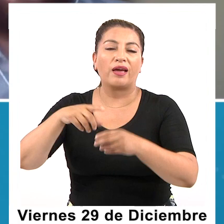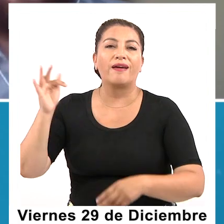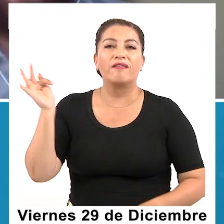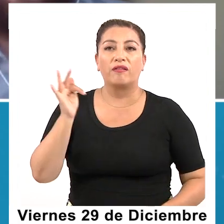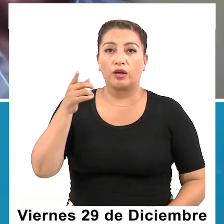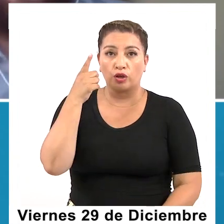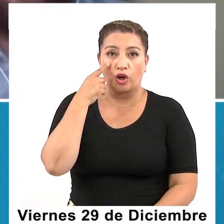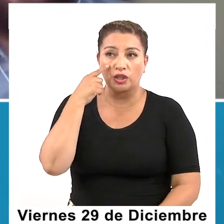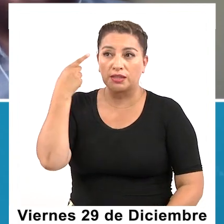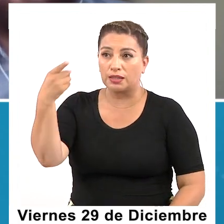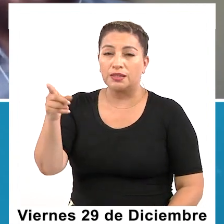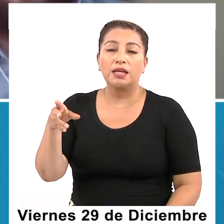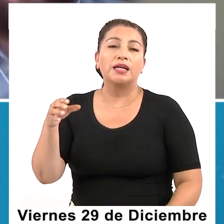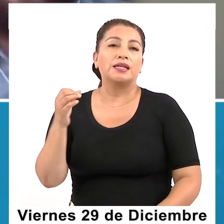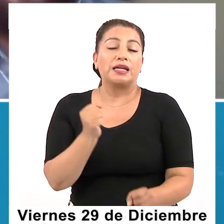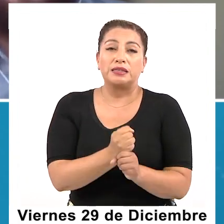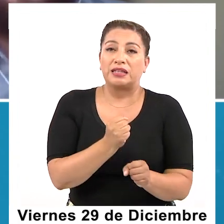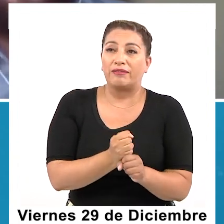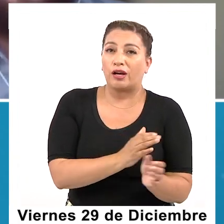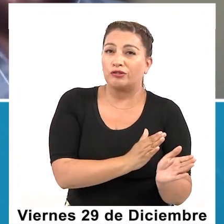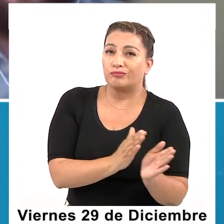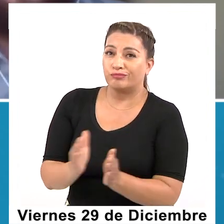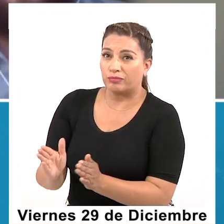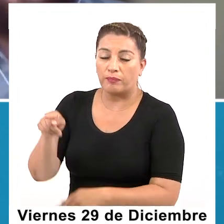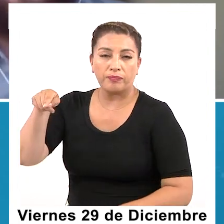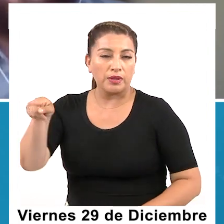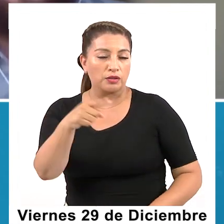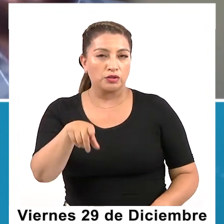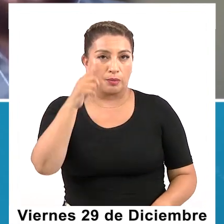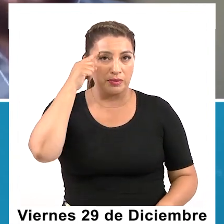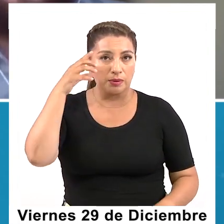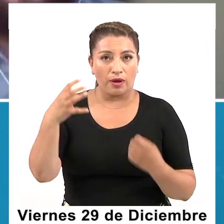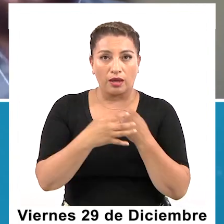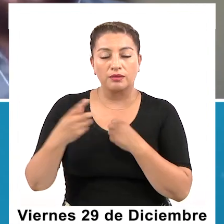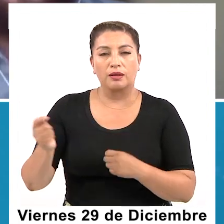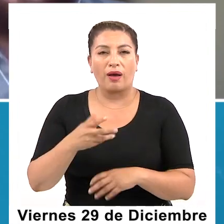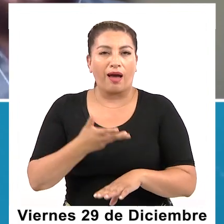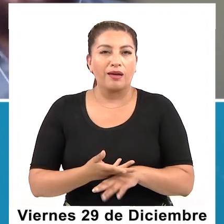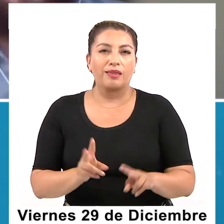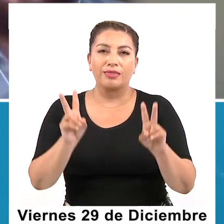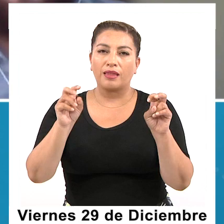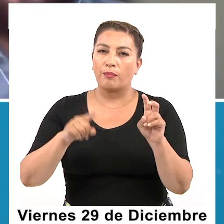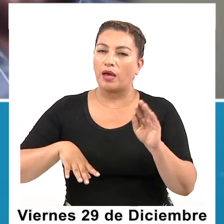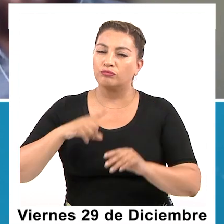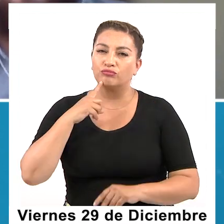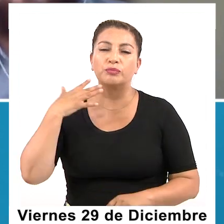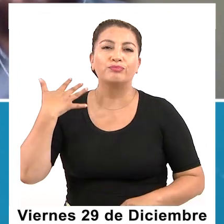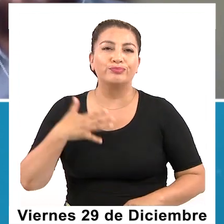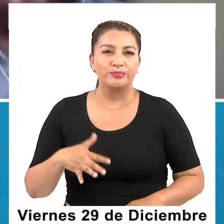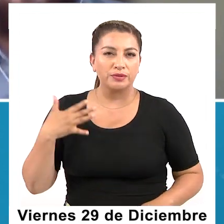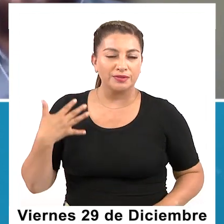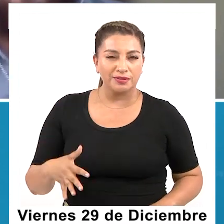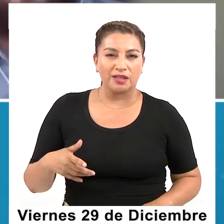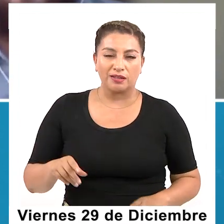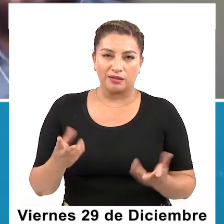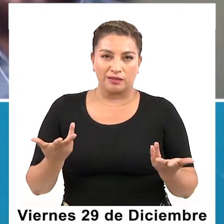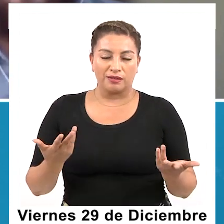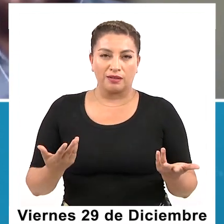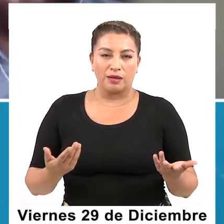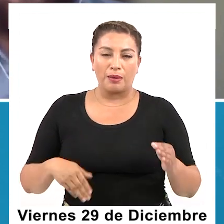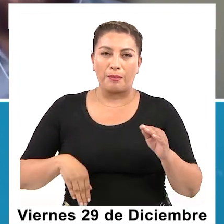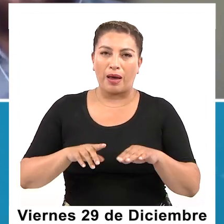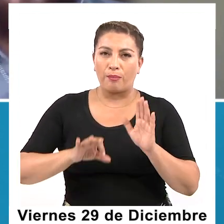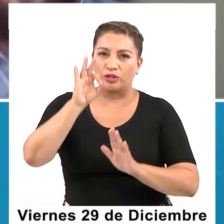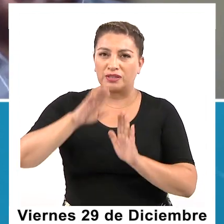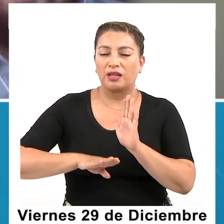conocer efectivamente cuáles van a ser sus lineamientos de trabajo, considerando que acá en la región hay cuestiones bastante marcadas vinculadas al aumento de los